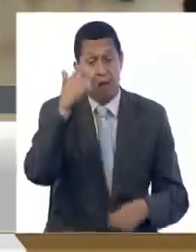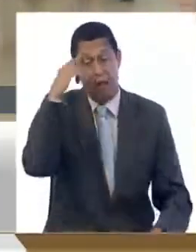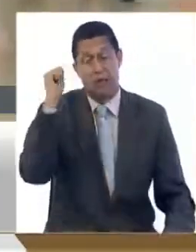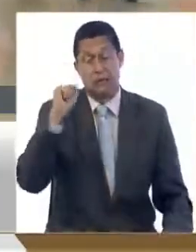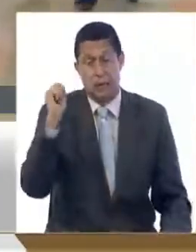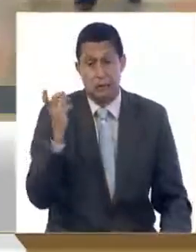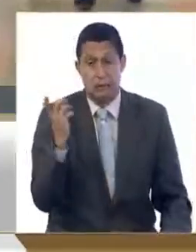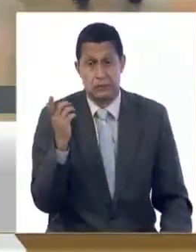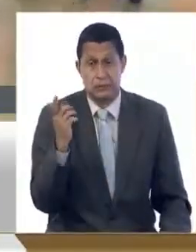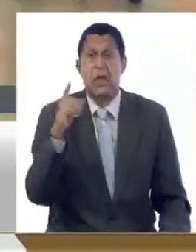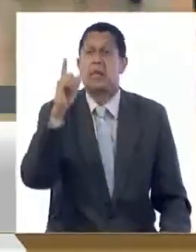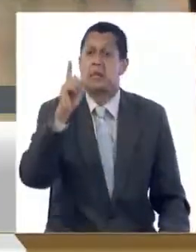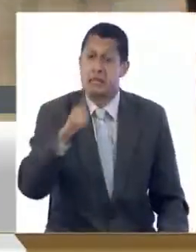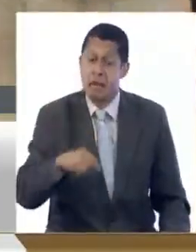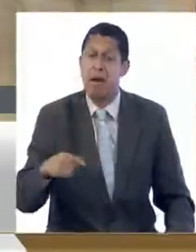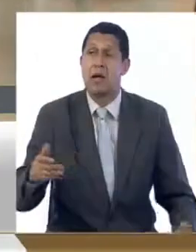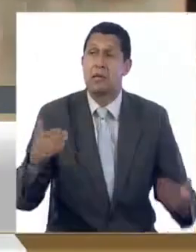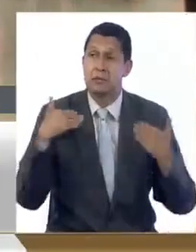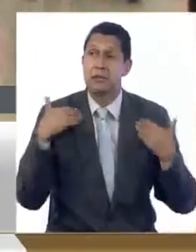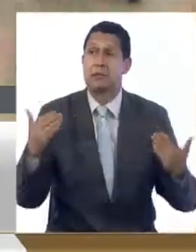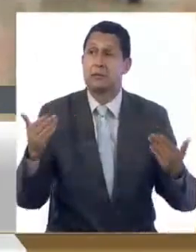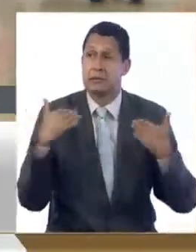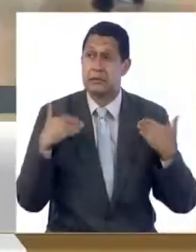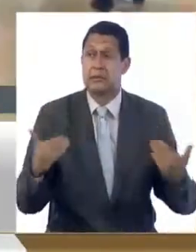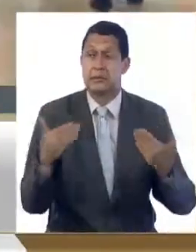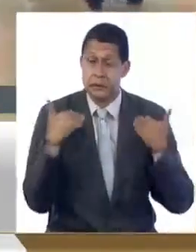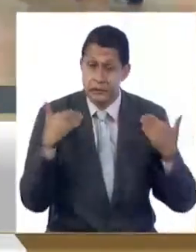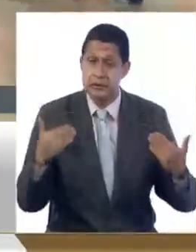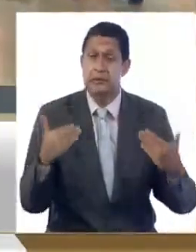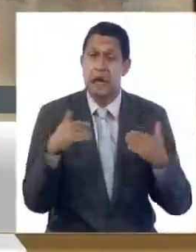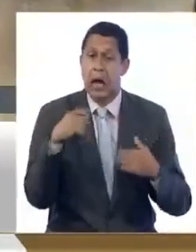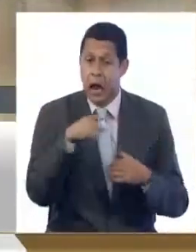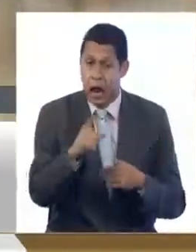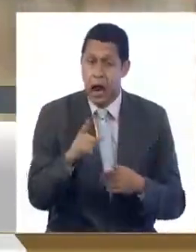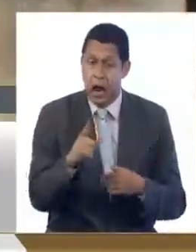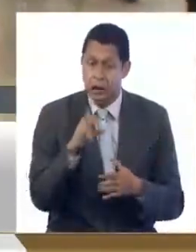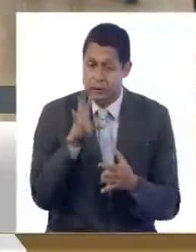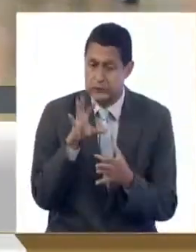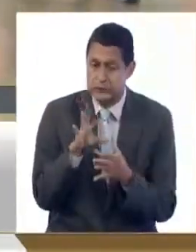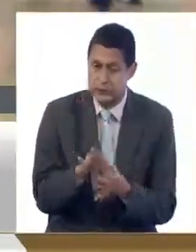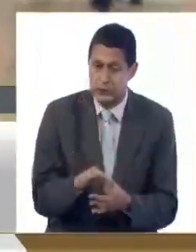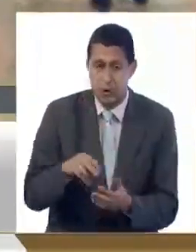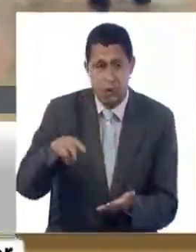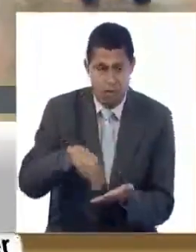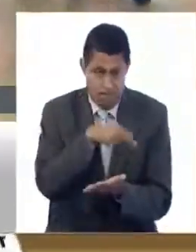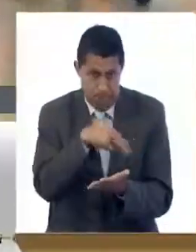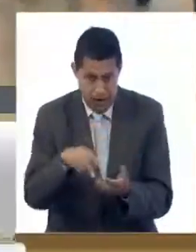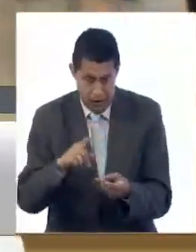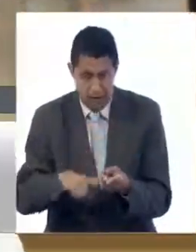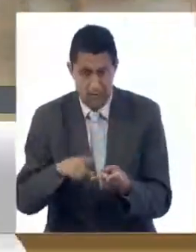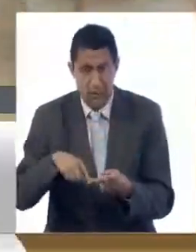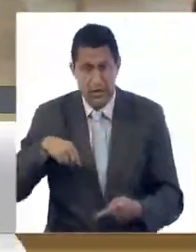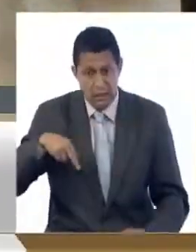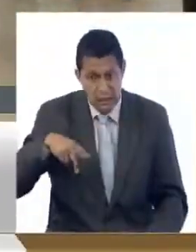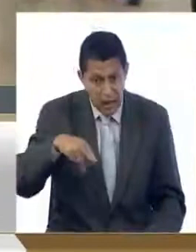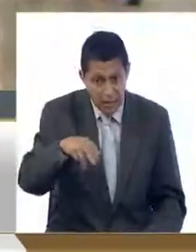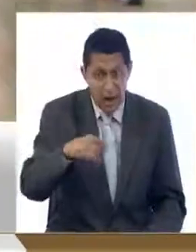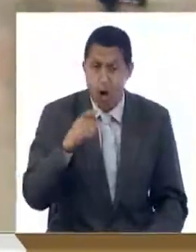En tal sentido, los ejercicios recomendados son aquellos relacionados con el baile, el caminar,